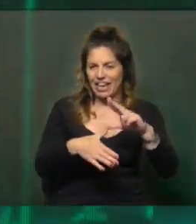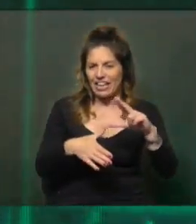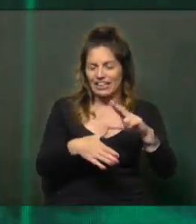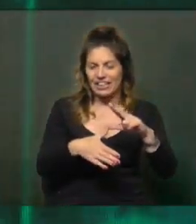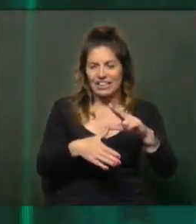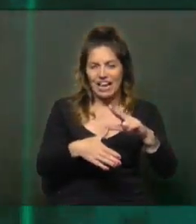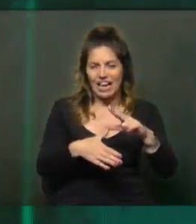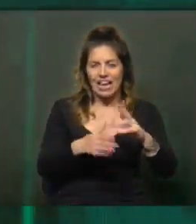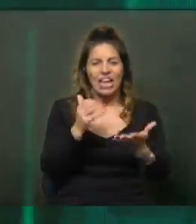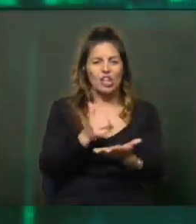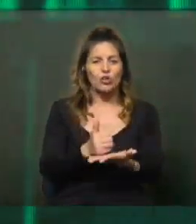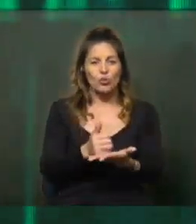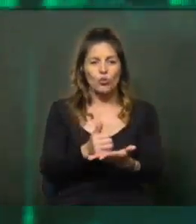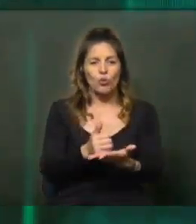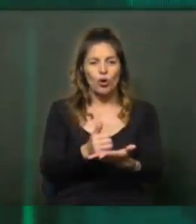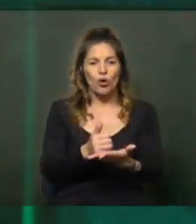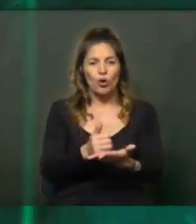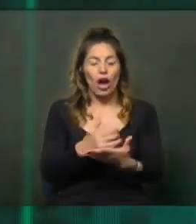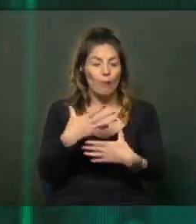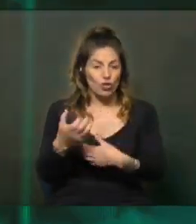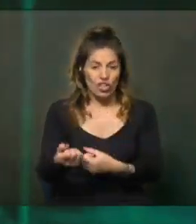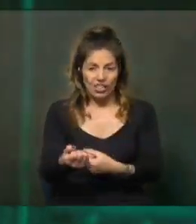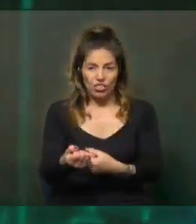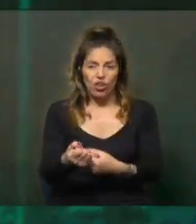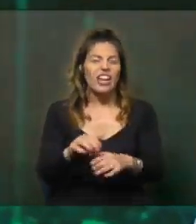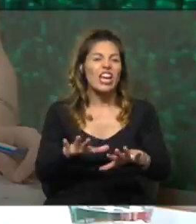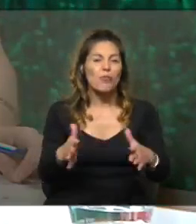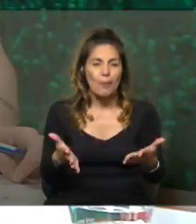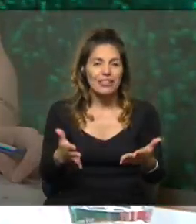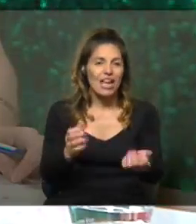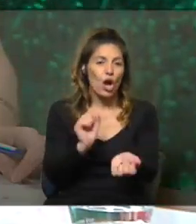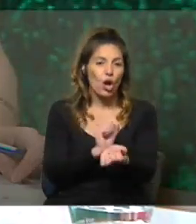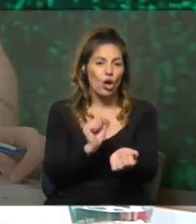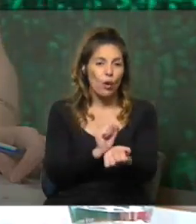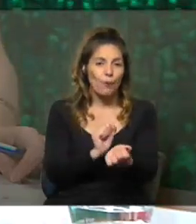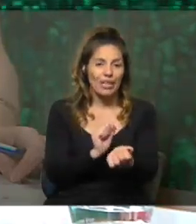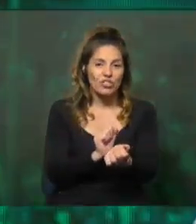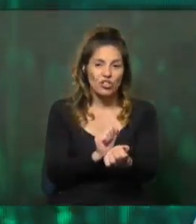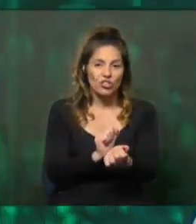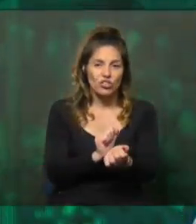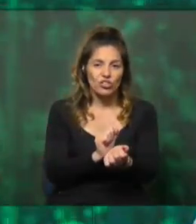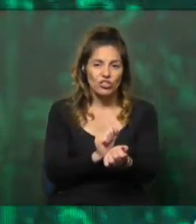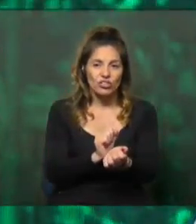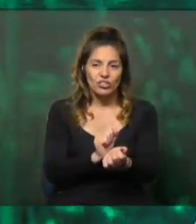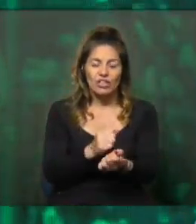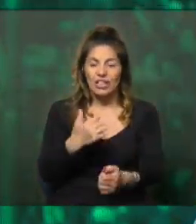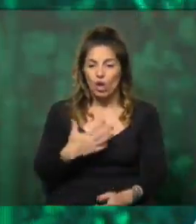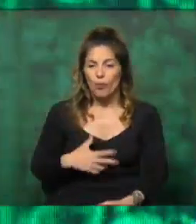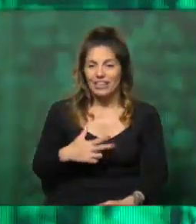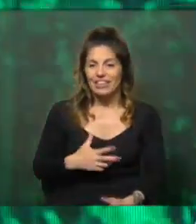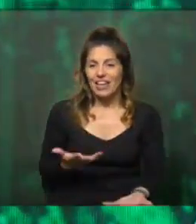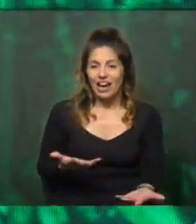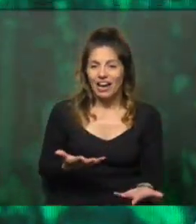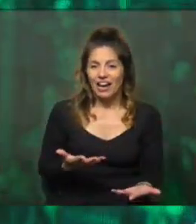estuvo en las últimas horas saliendo públicamente apoyando decir qué va a pasar con los presos de esa humanidad Bueno hay hay por eso digo el cambio de eje